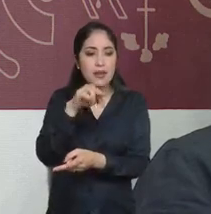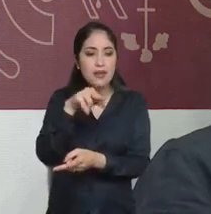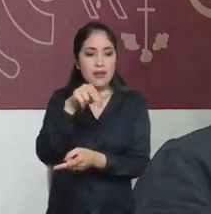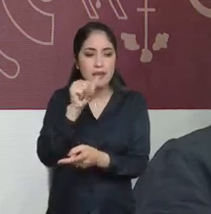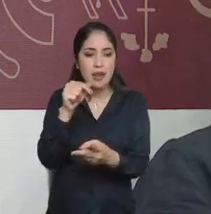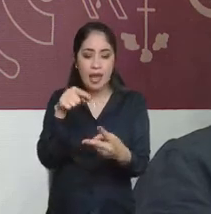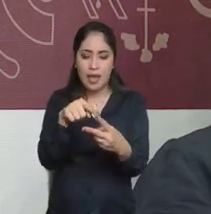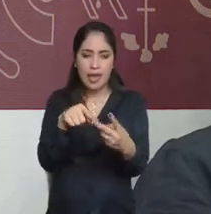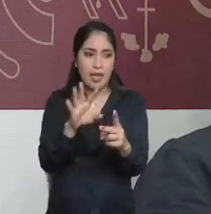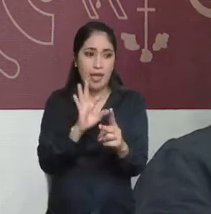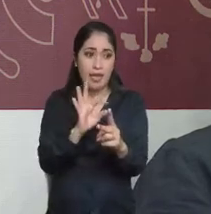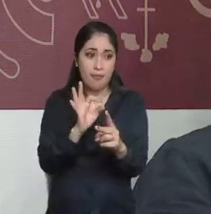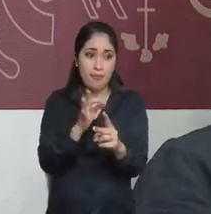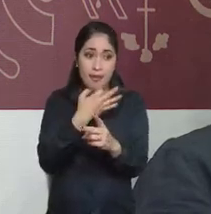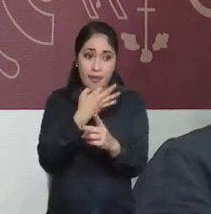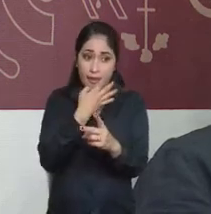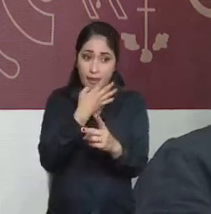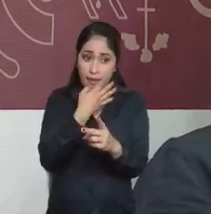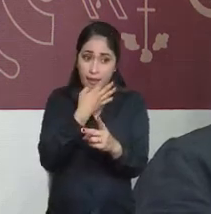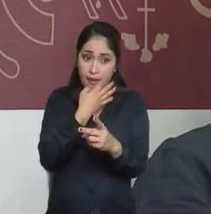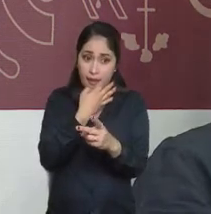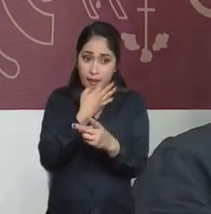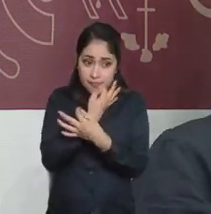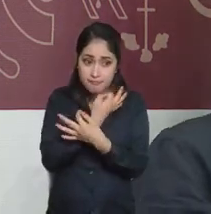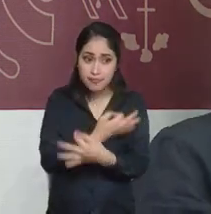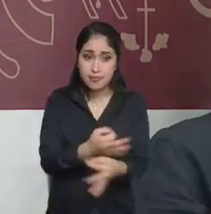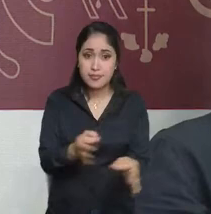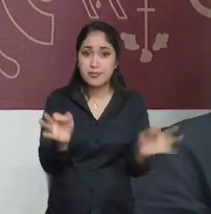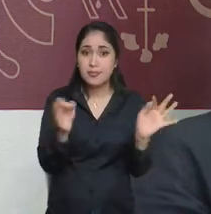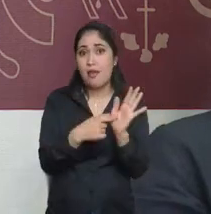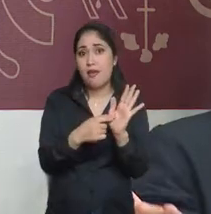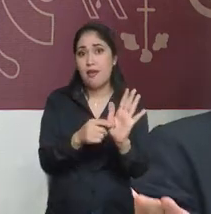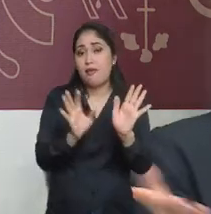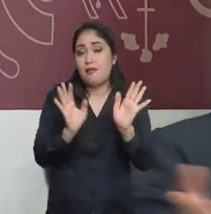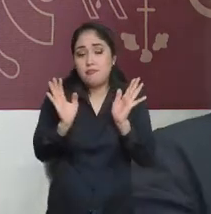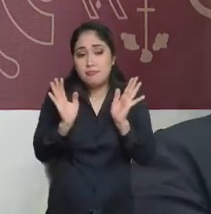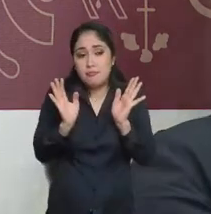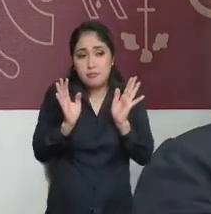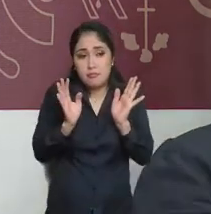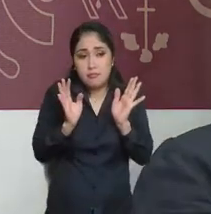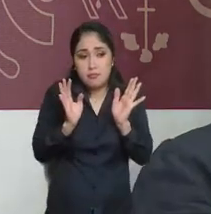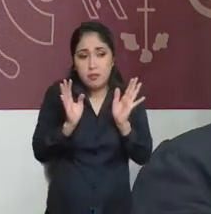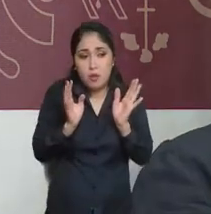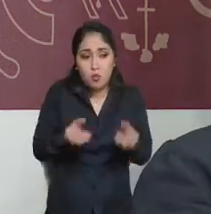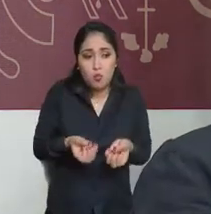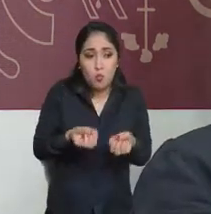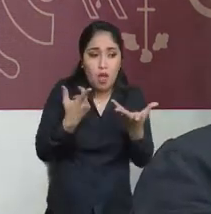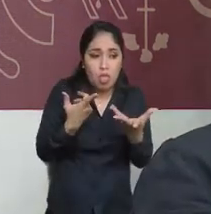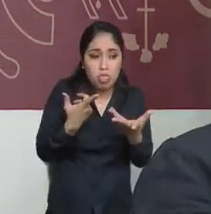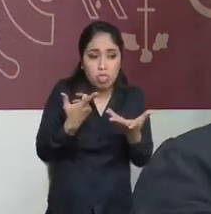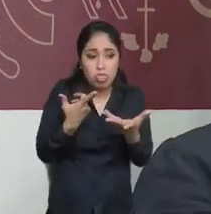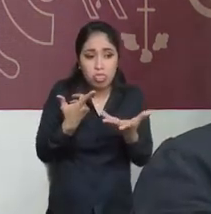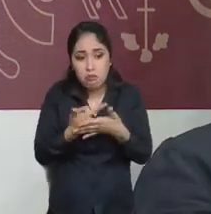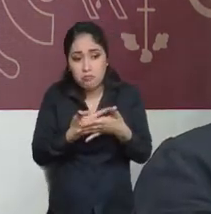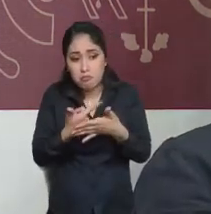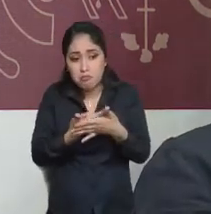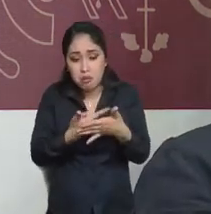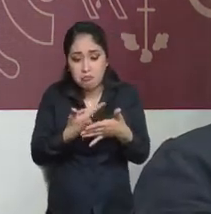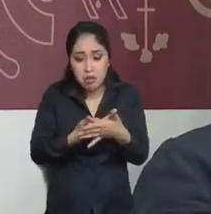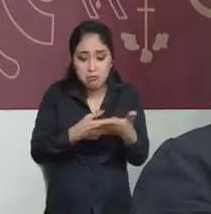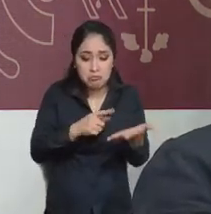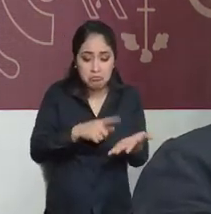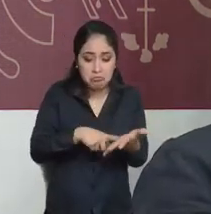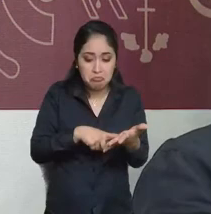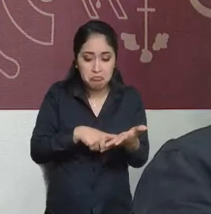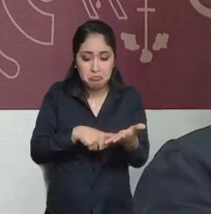el caso porque se tiene que hacer la... ¿Cómo se hace eso? ¿Qué es eso? Es una carpeta de investigación. Hoy se vio ese tema,